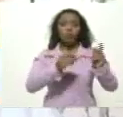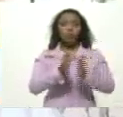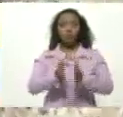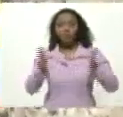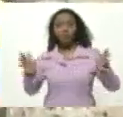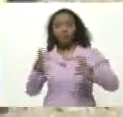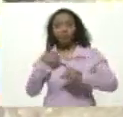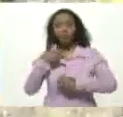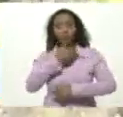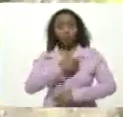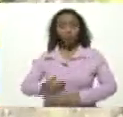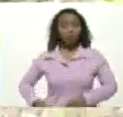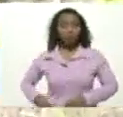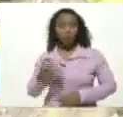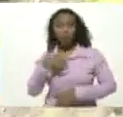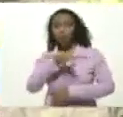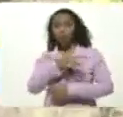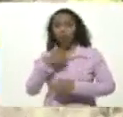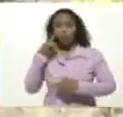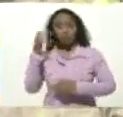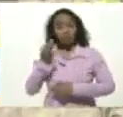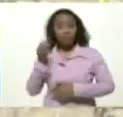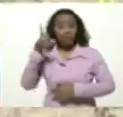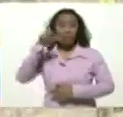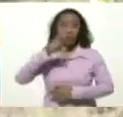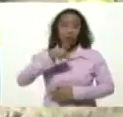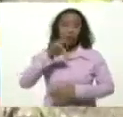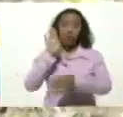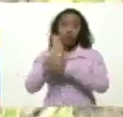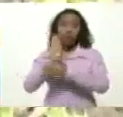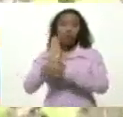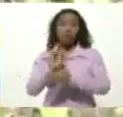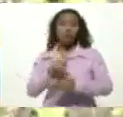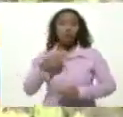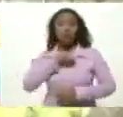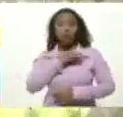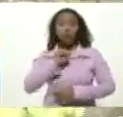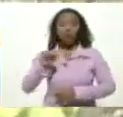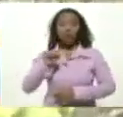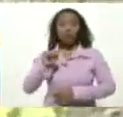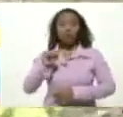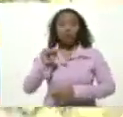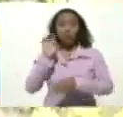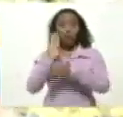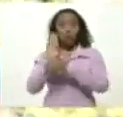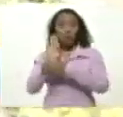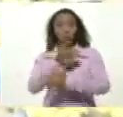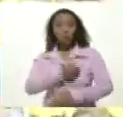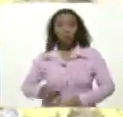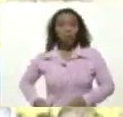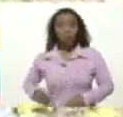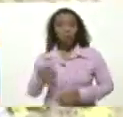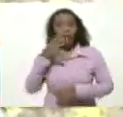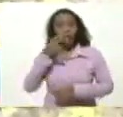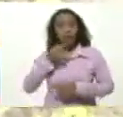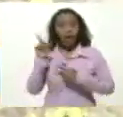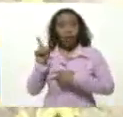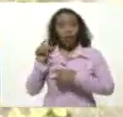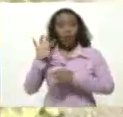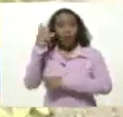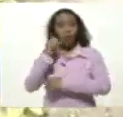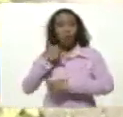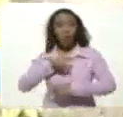grande, presidente, donde de verdad necesitamos que nos protejan y que somos protegidos, presidente. De verdad, esto es un logro que